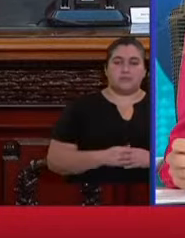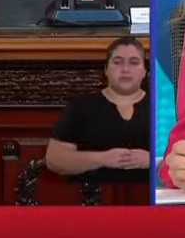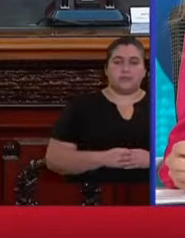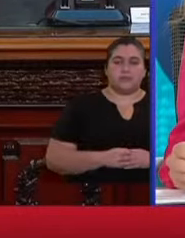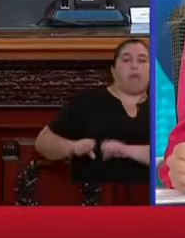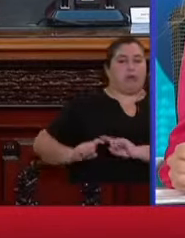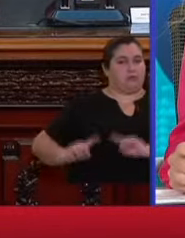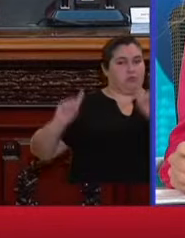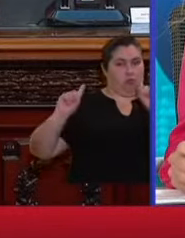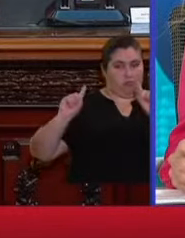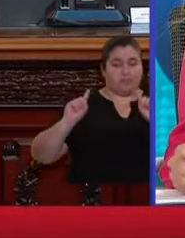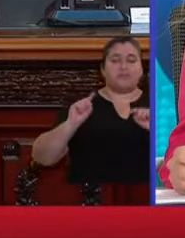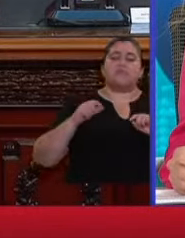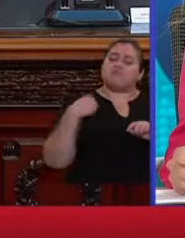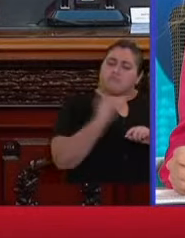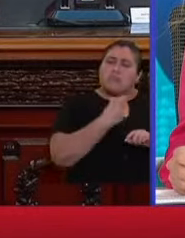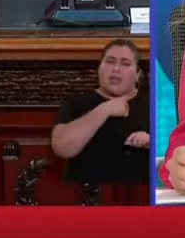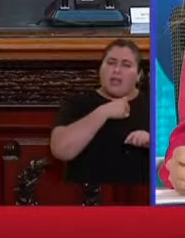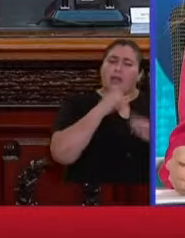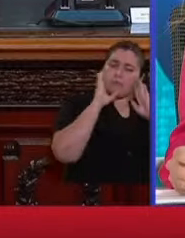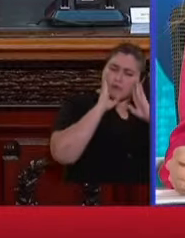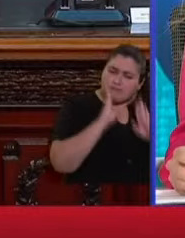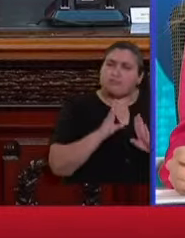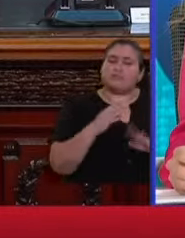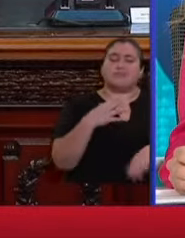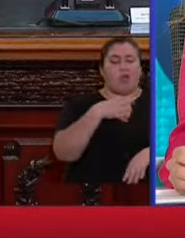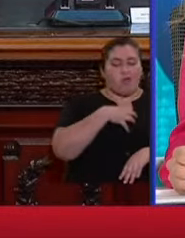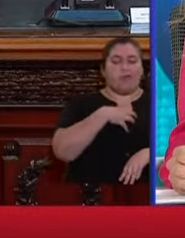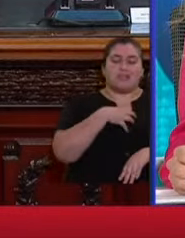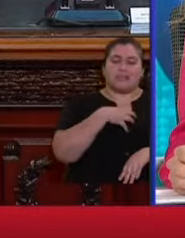suscribir lo que dice Milei?